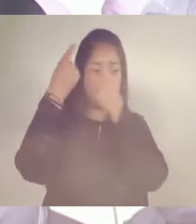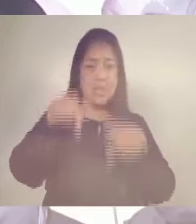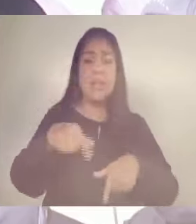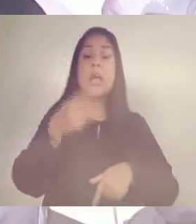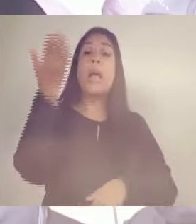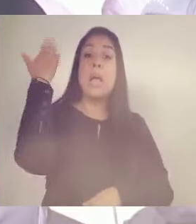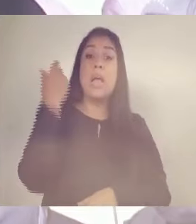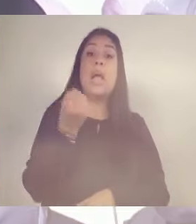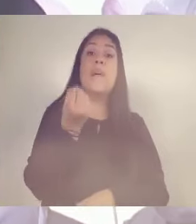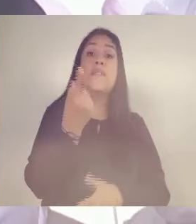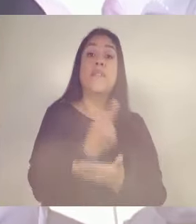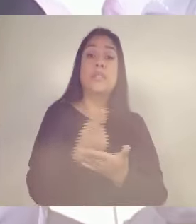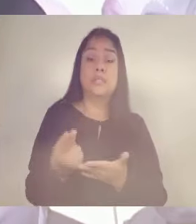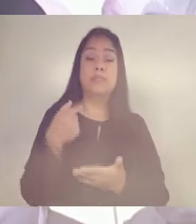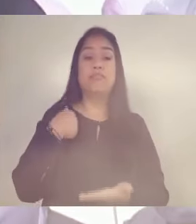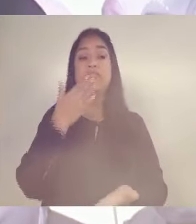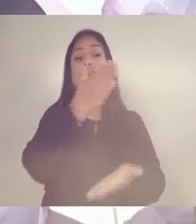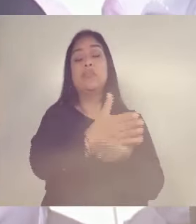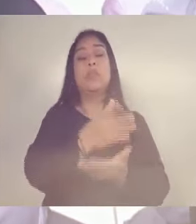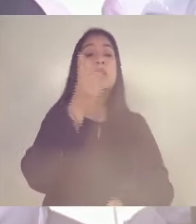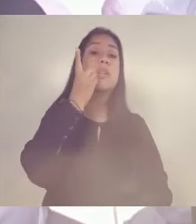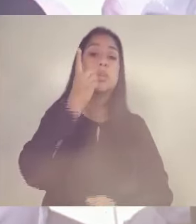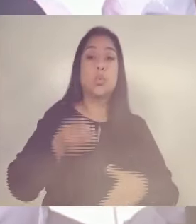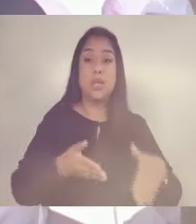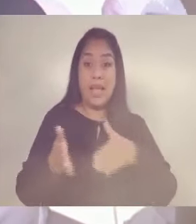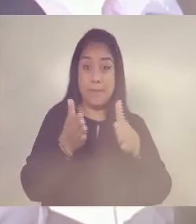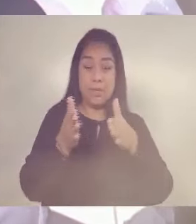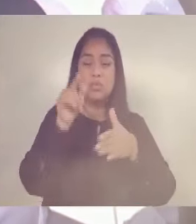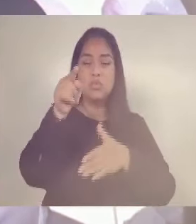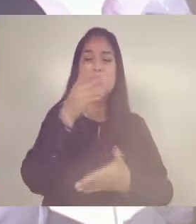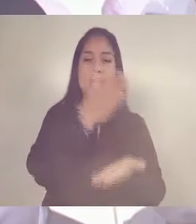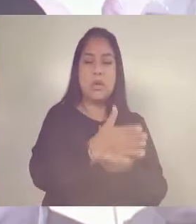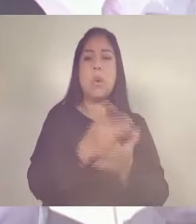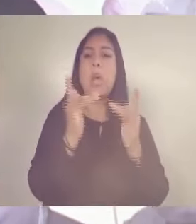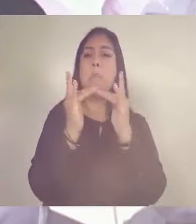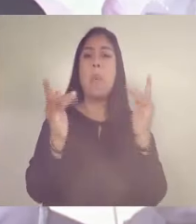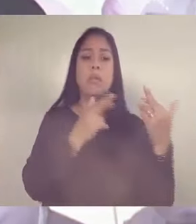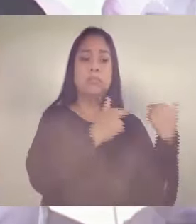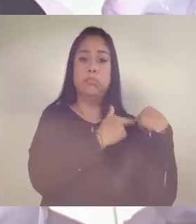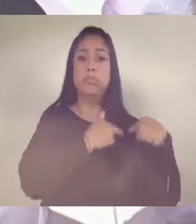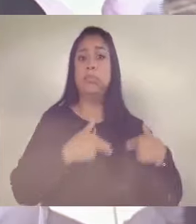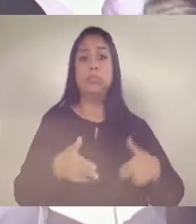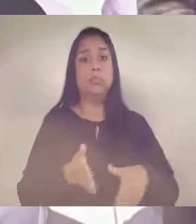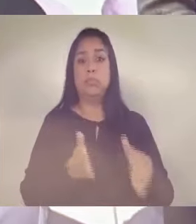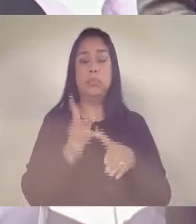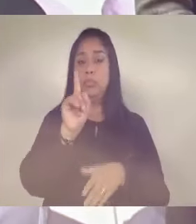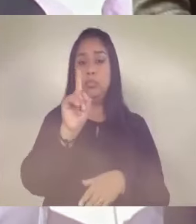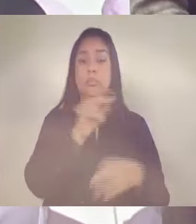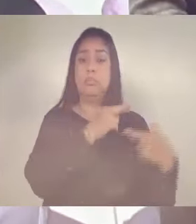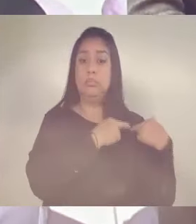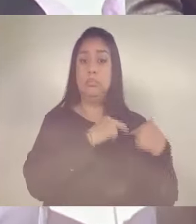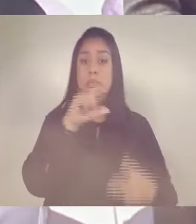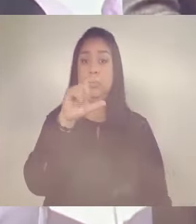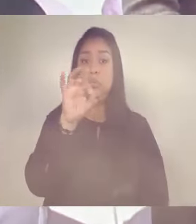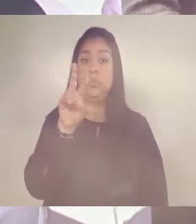semana estuvo el señor director de caminos por allá, aunque el puente no es responsabilidad de caminos sino de Covial. El señor director